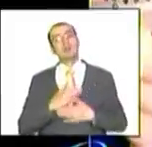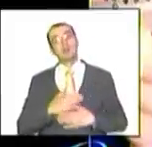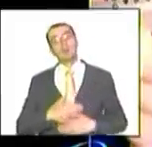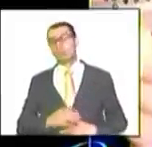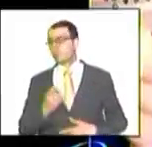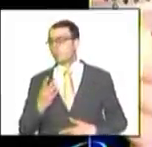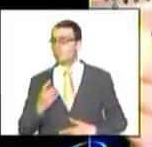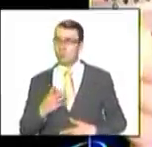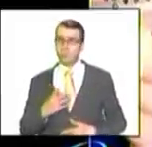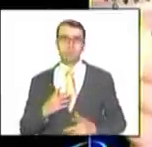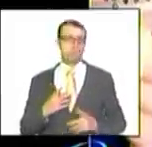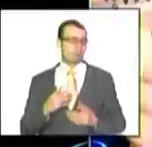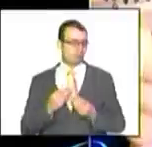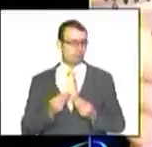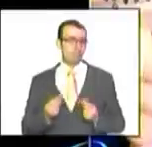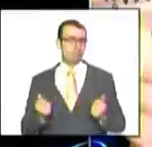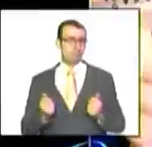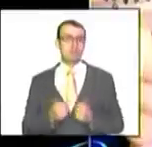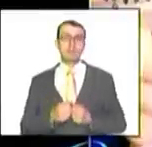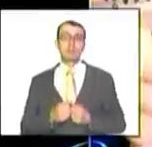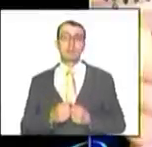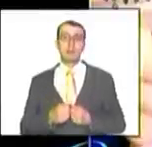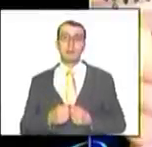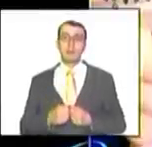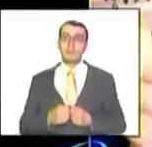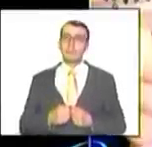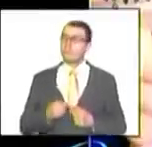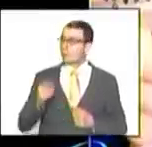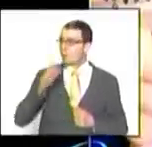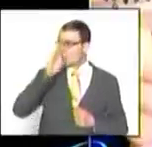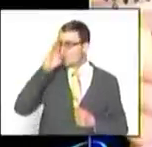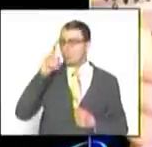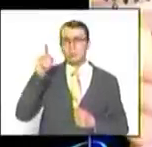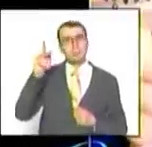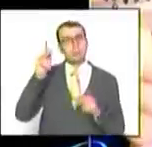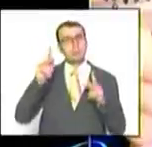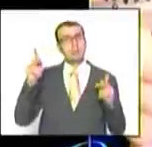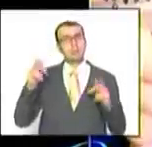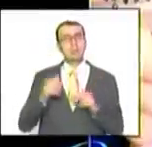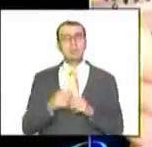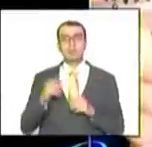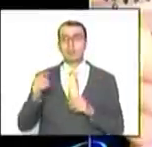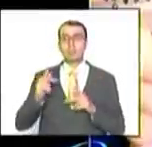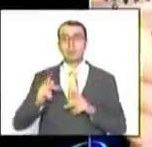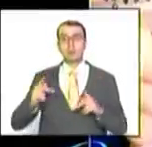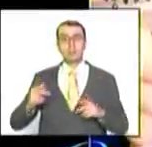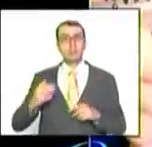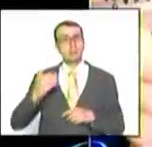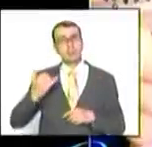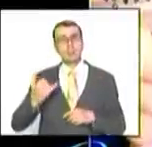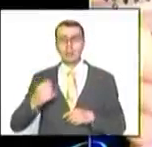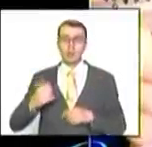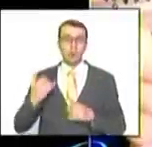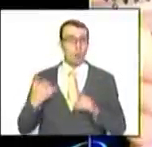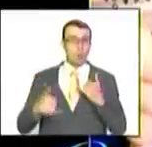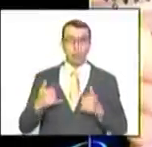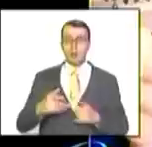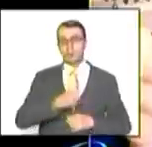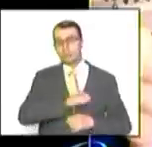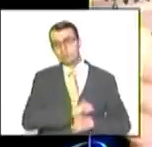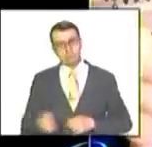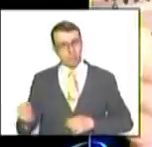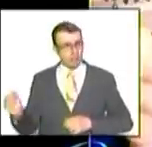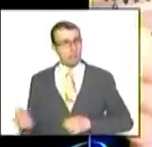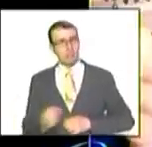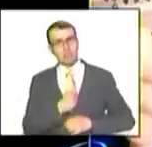a limitación. Aquí vemos esta imagen que es muy frecuente en los pacientes, en los meseros, en los jugadores de tenis, en